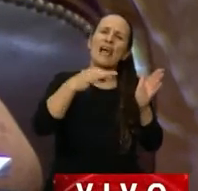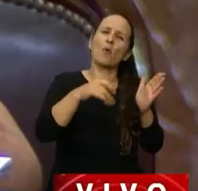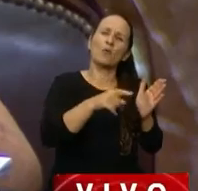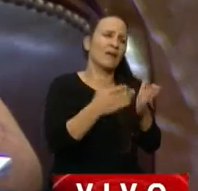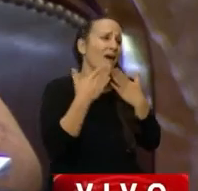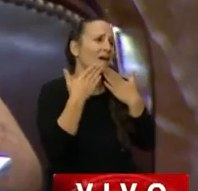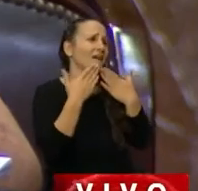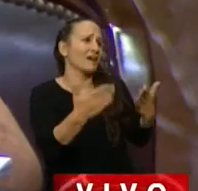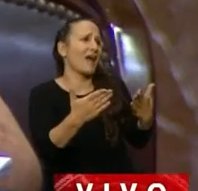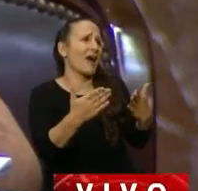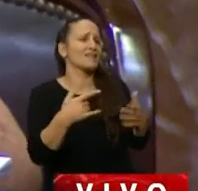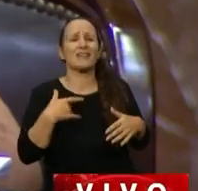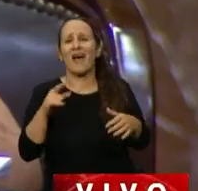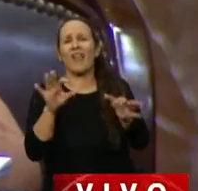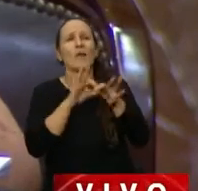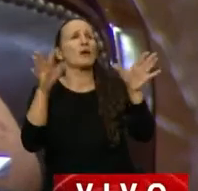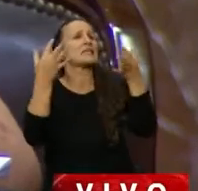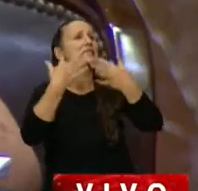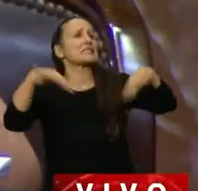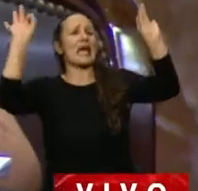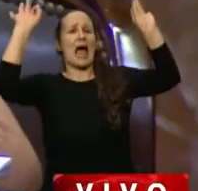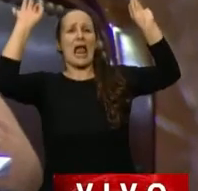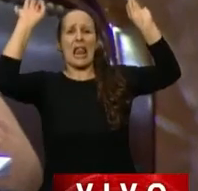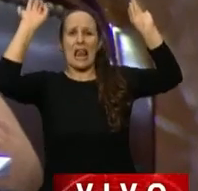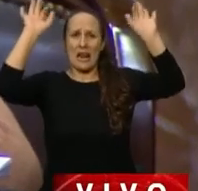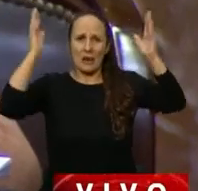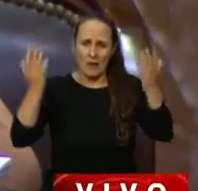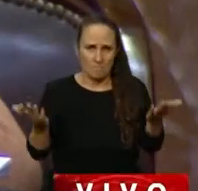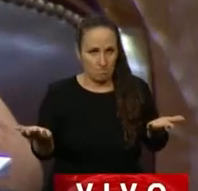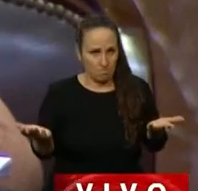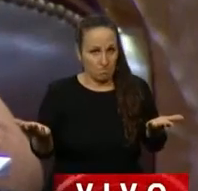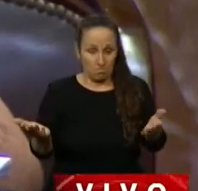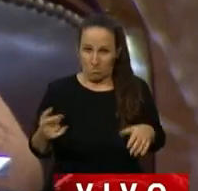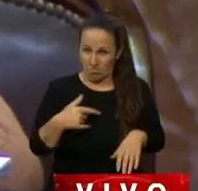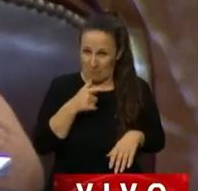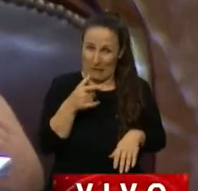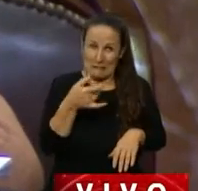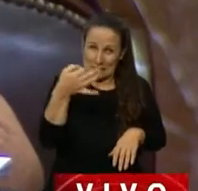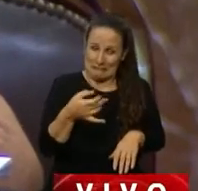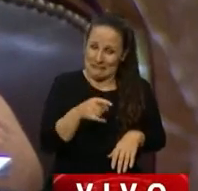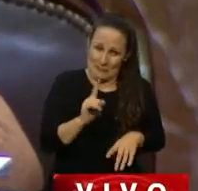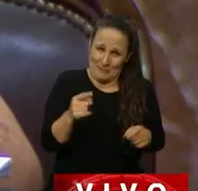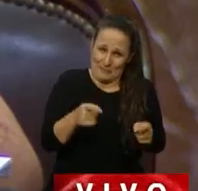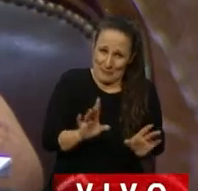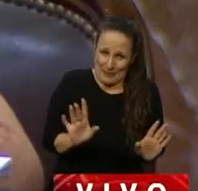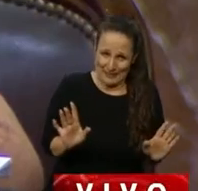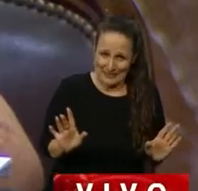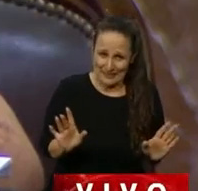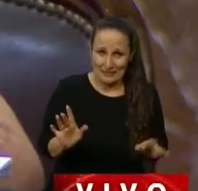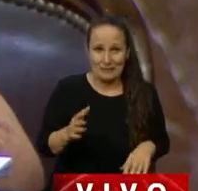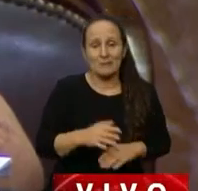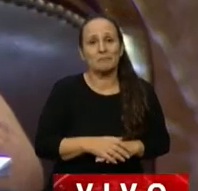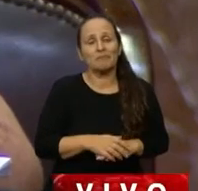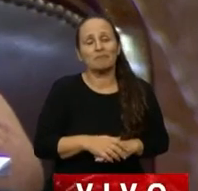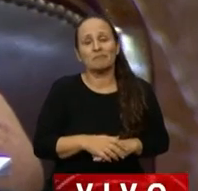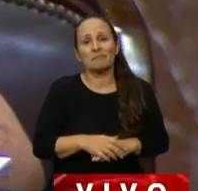boleta única. Sinceramente, no me parece ni coherente ni lógico. Por otro lado, creo